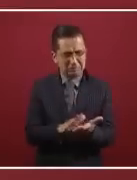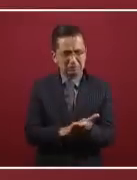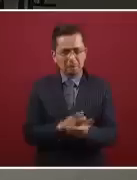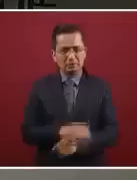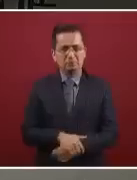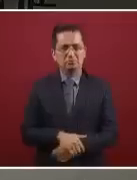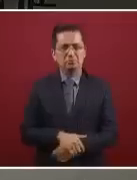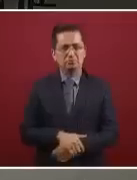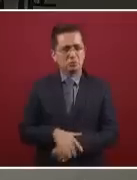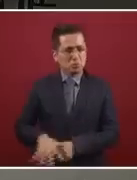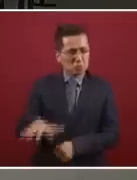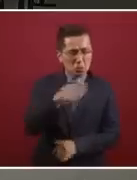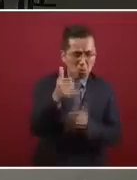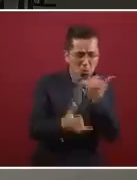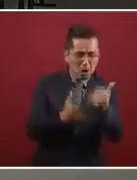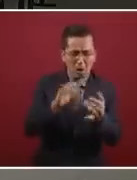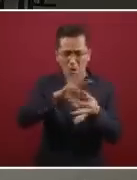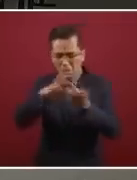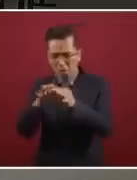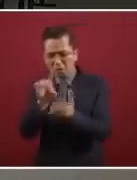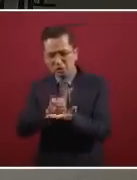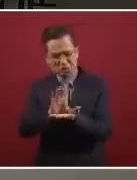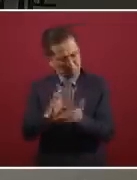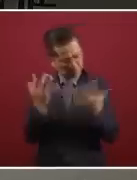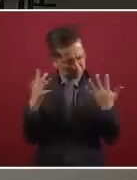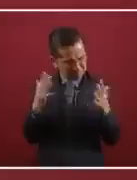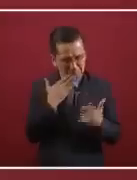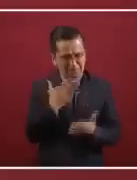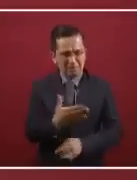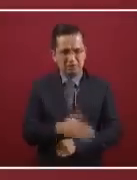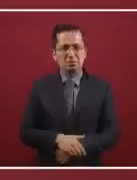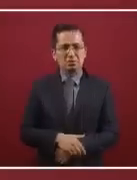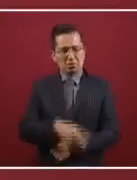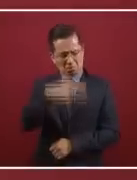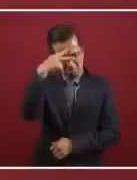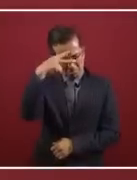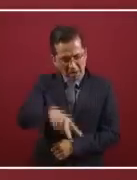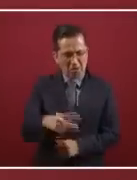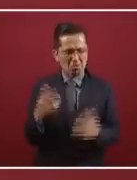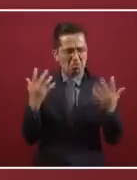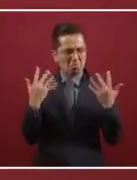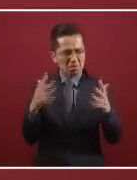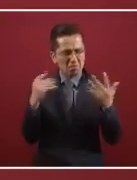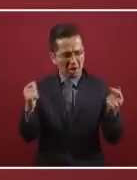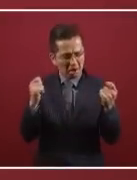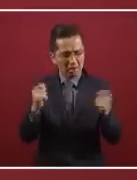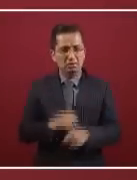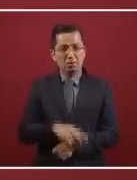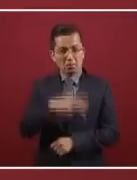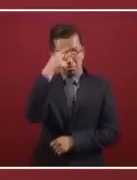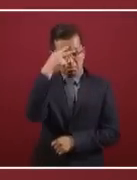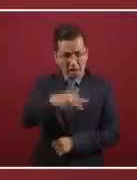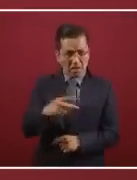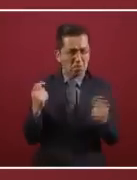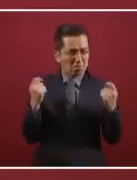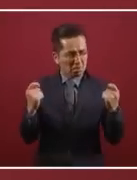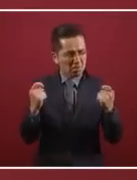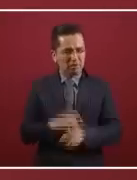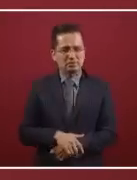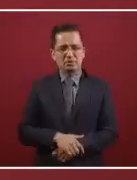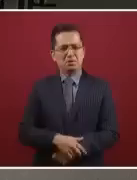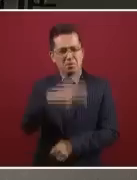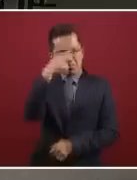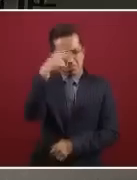¡Y vivan los Paralímpicos! ¡Y viva México! ¡Viva México!